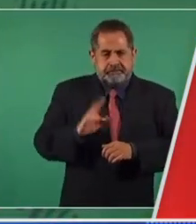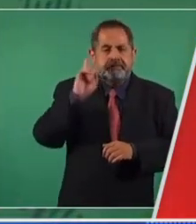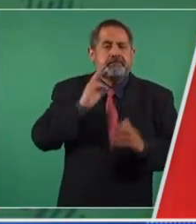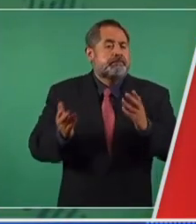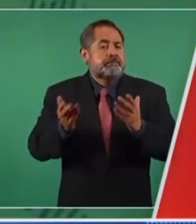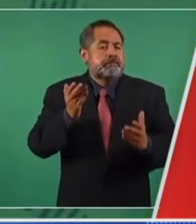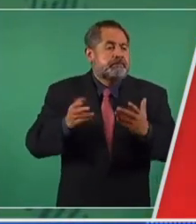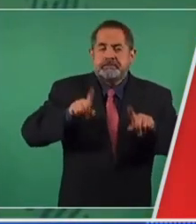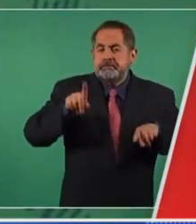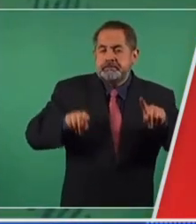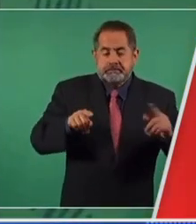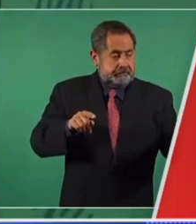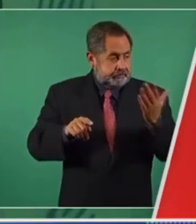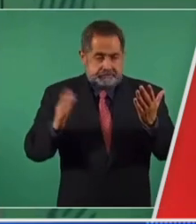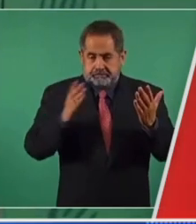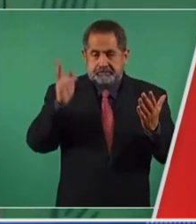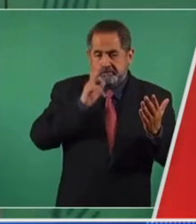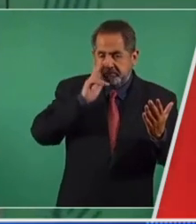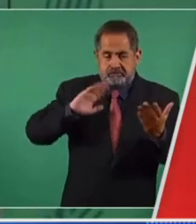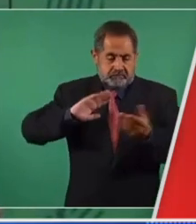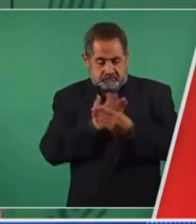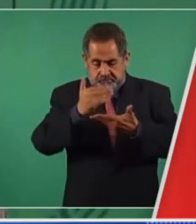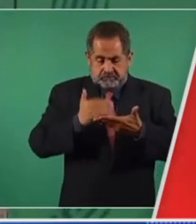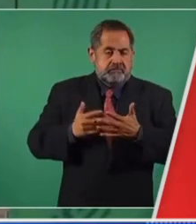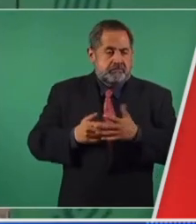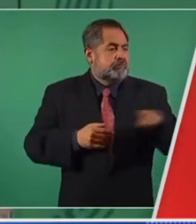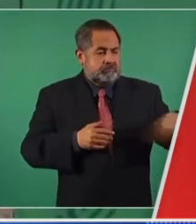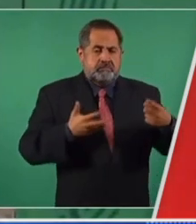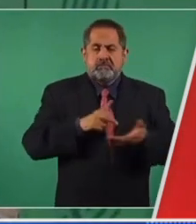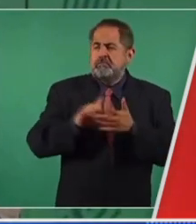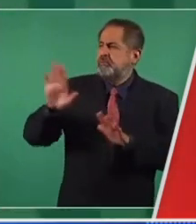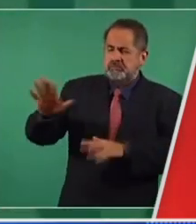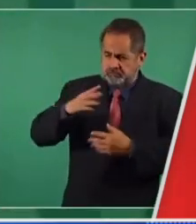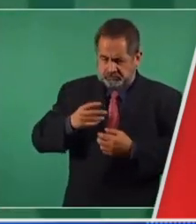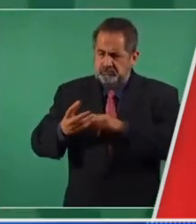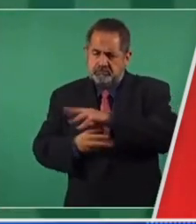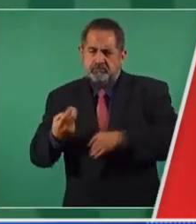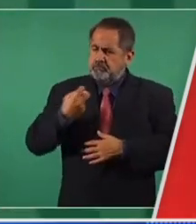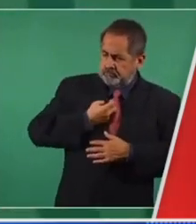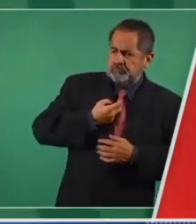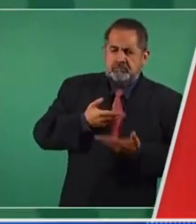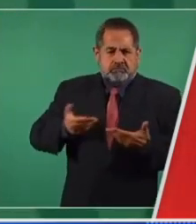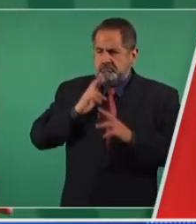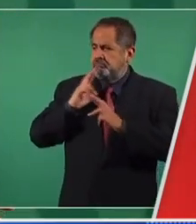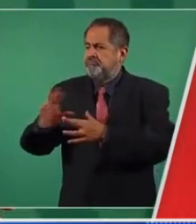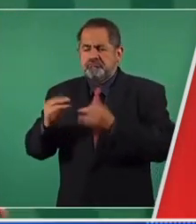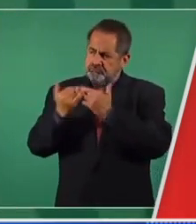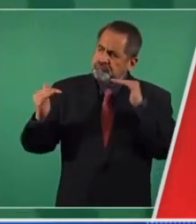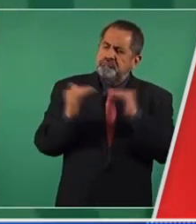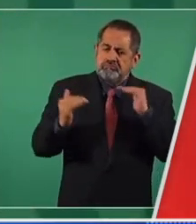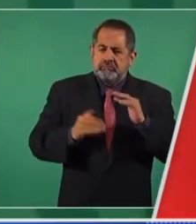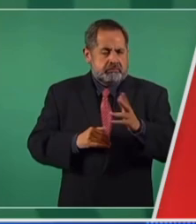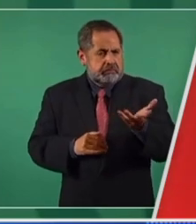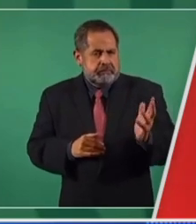relativo. Y todos tienen derecho a la réplica. Apúntele bien. Y a la defensa. En igualdad de